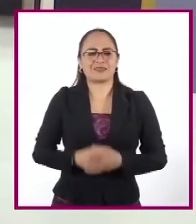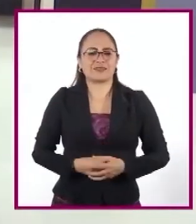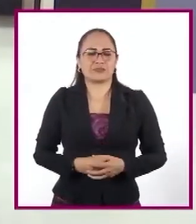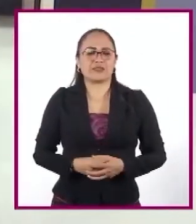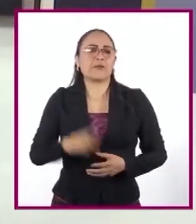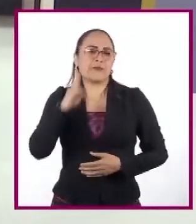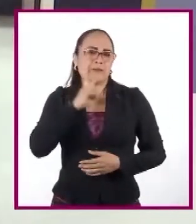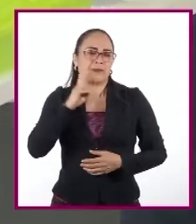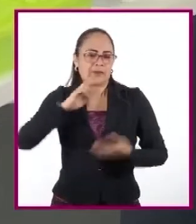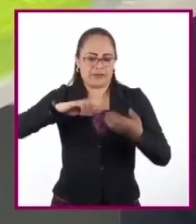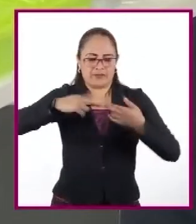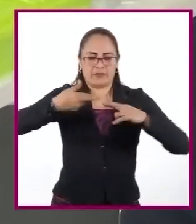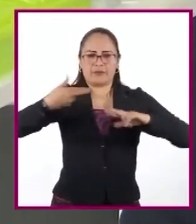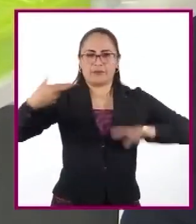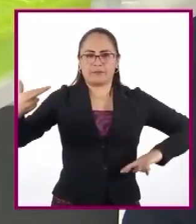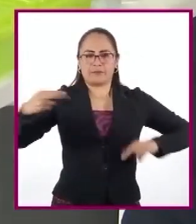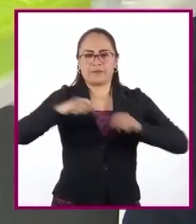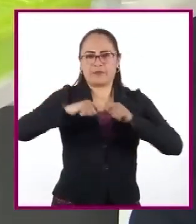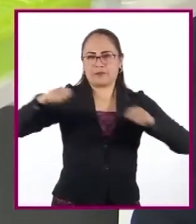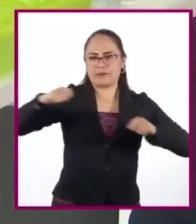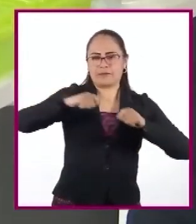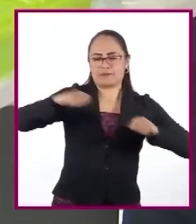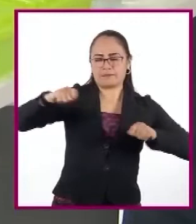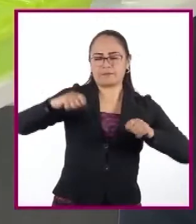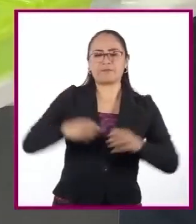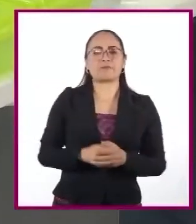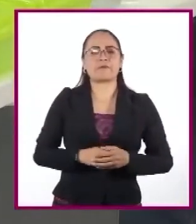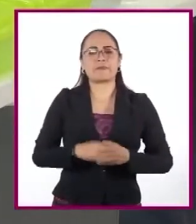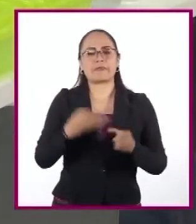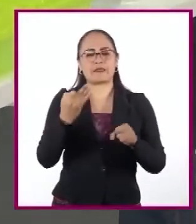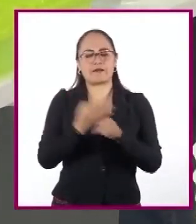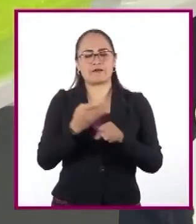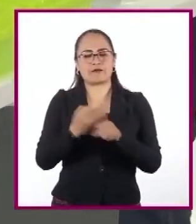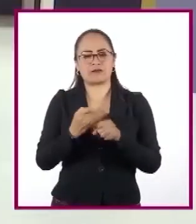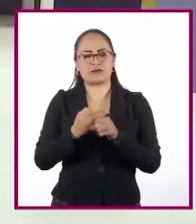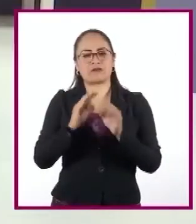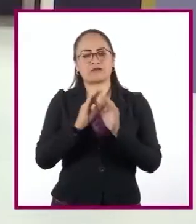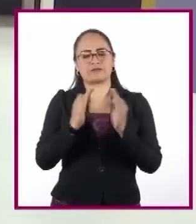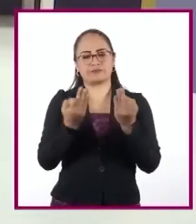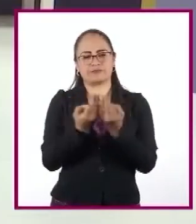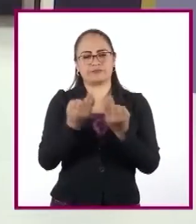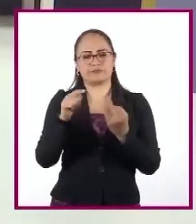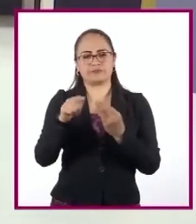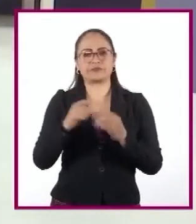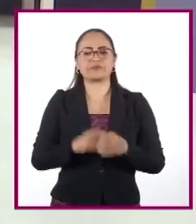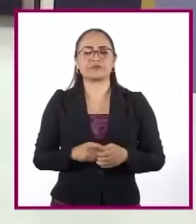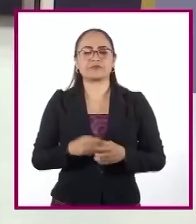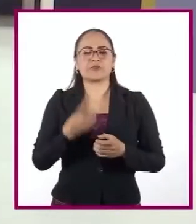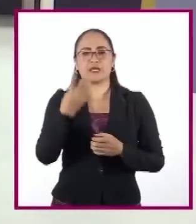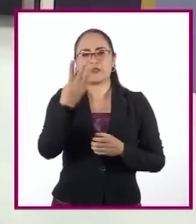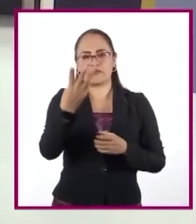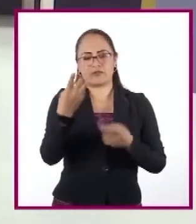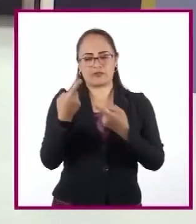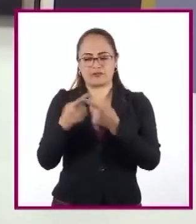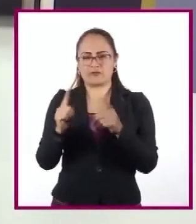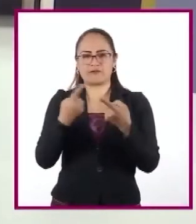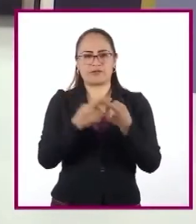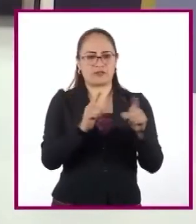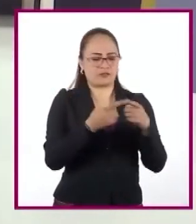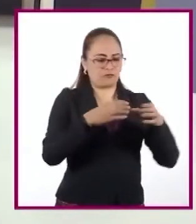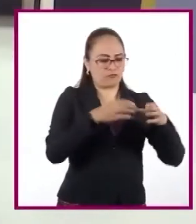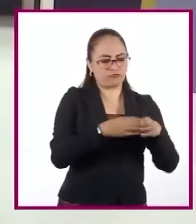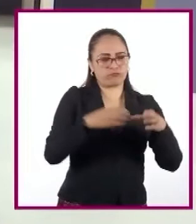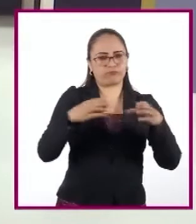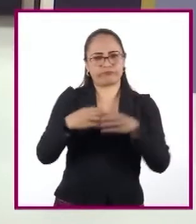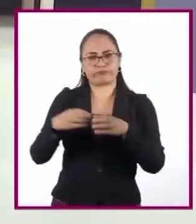Tenemos el hilo elástico. Vamos a tomar los moldes. Tenemos 3 diferentes moldes que nos van